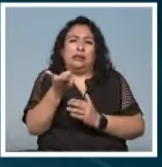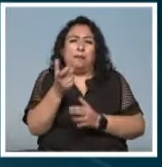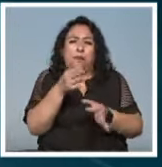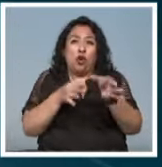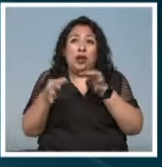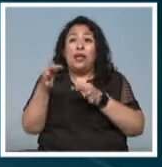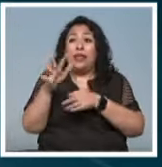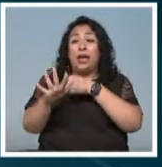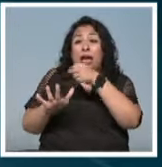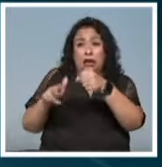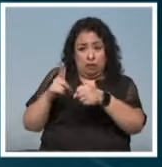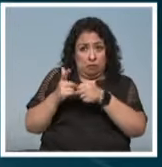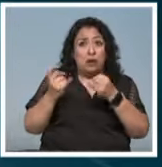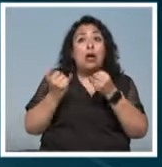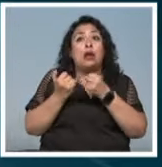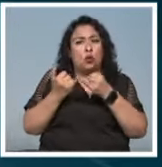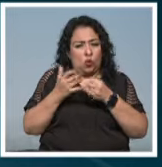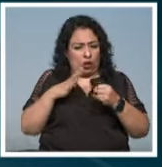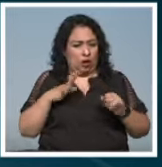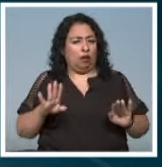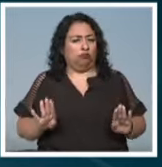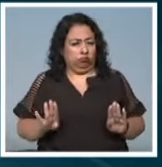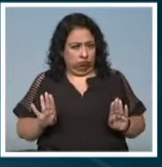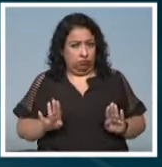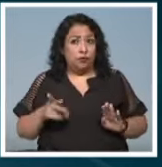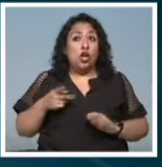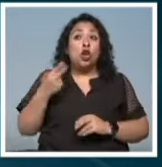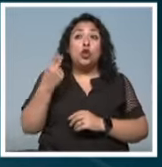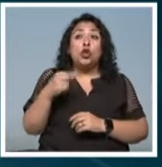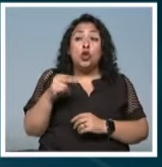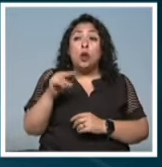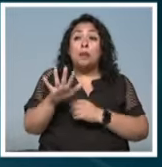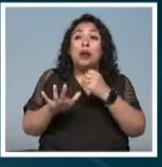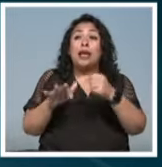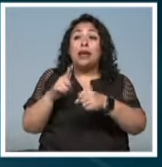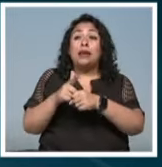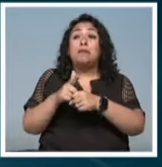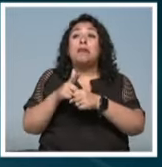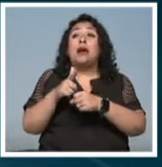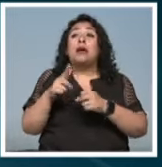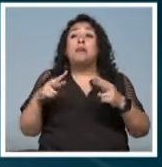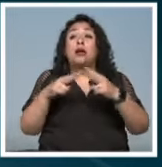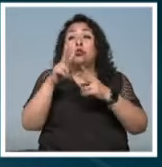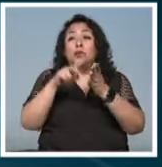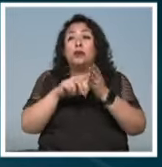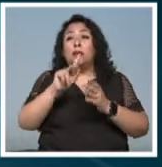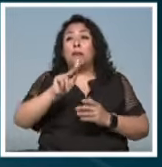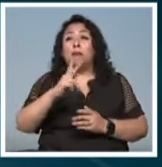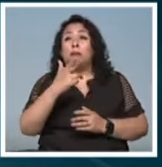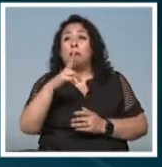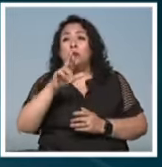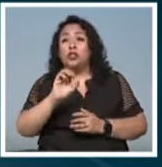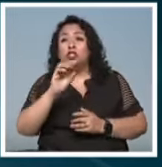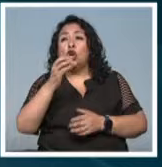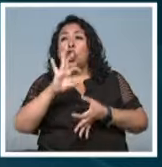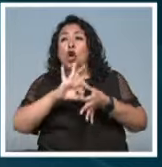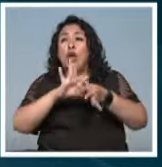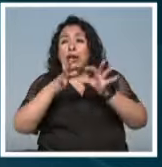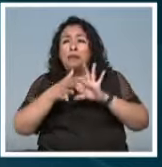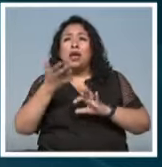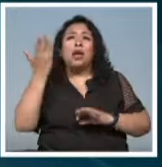la mascota también tiene peculiaridades. El nombre de la mascota de París 2024 es Prish Olímpica, que viene